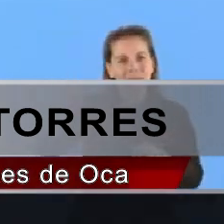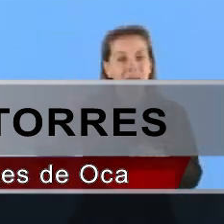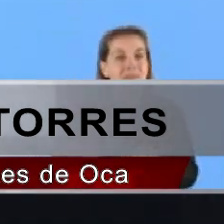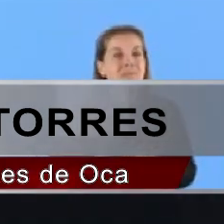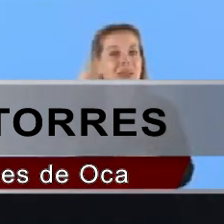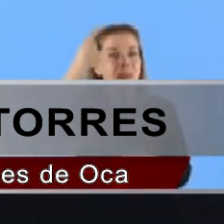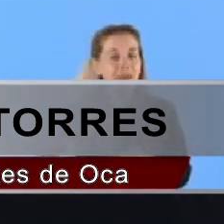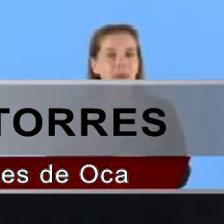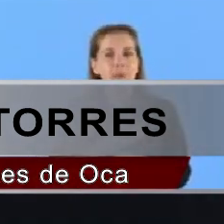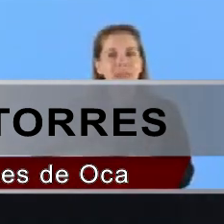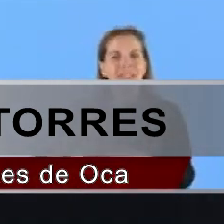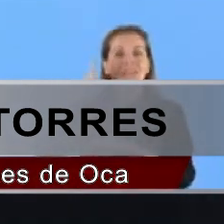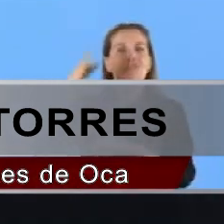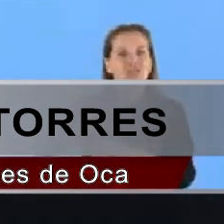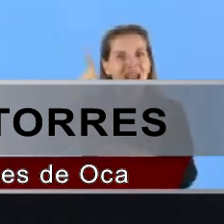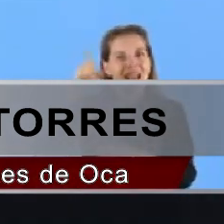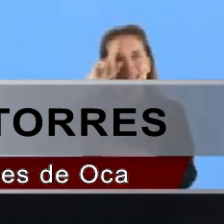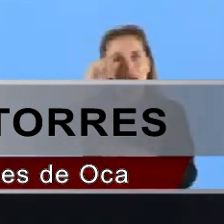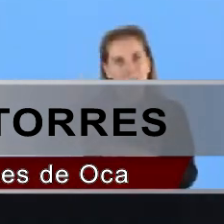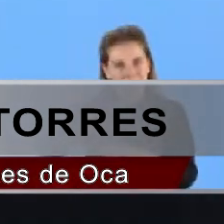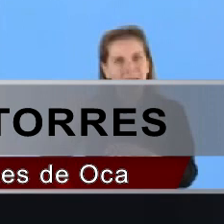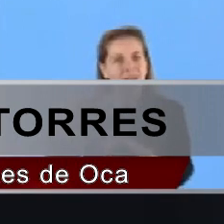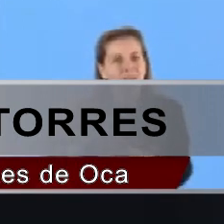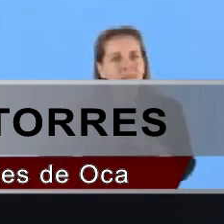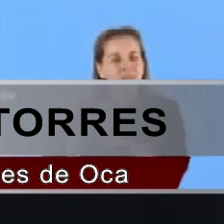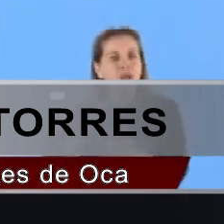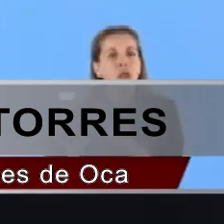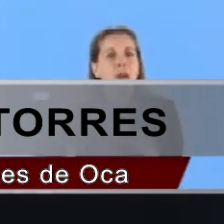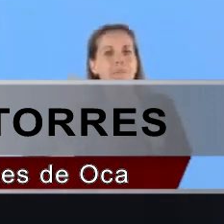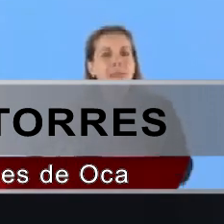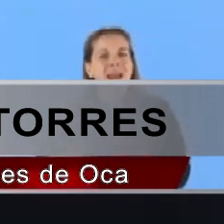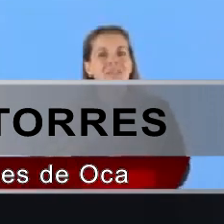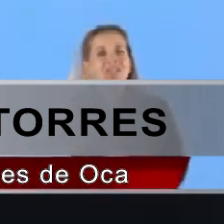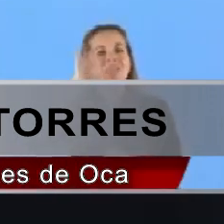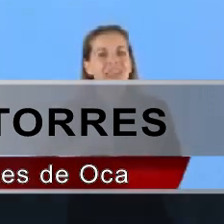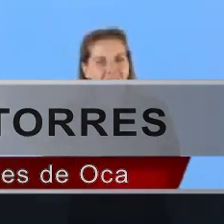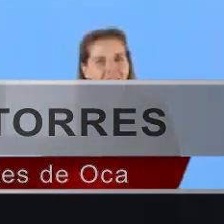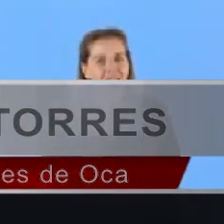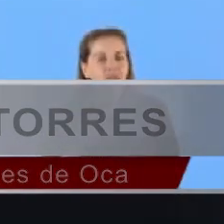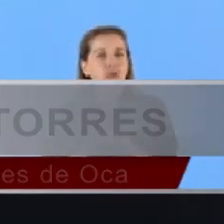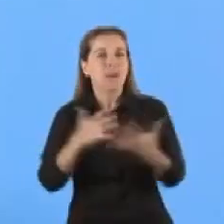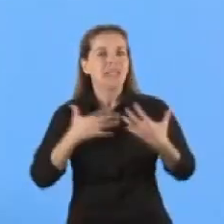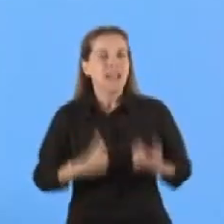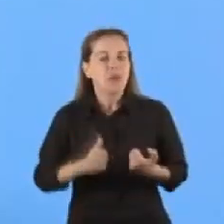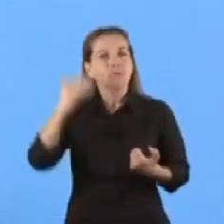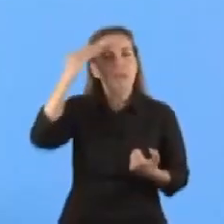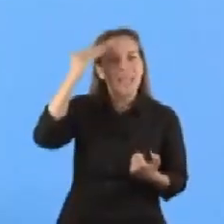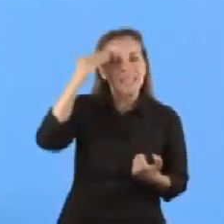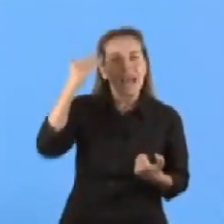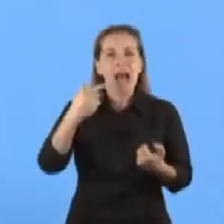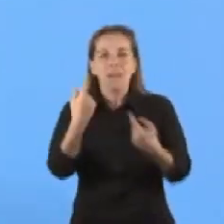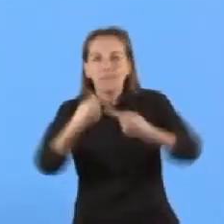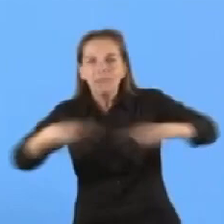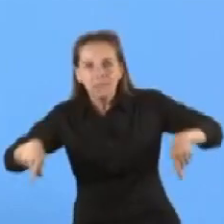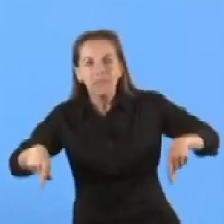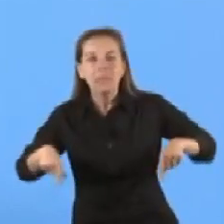hospital, el Plan Federal de Abordaje Integral de Salud Mental y Consumos Problemáticos, y un poquito más